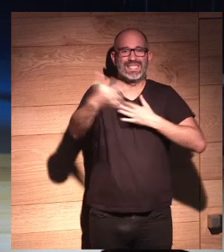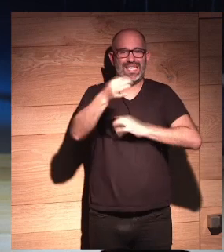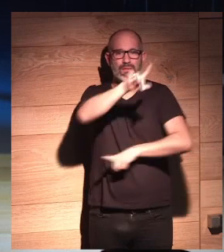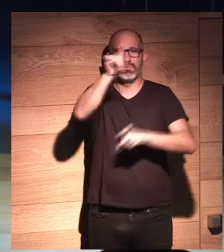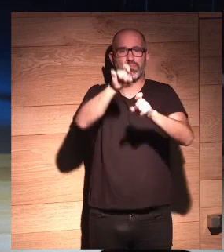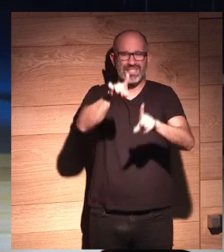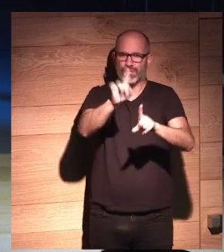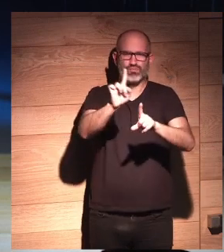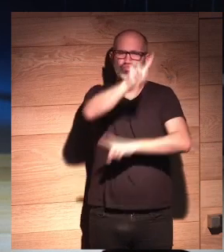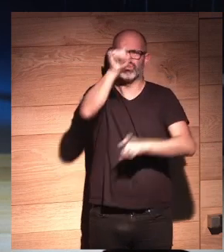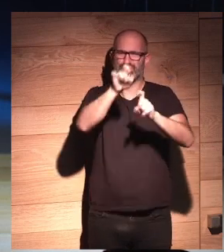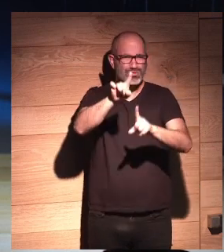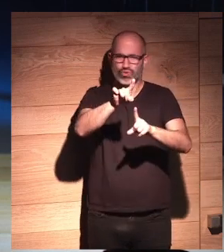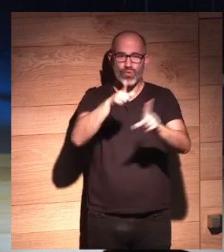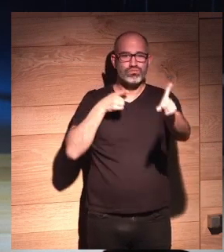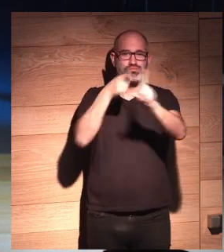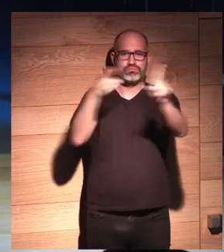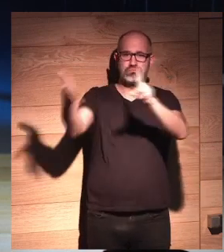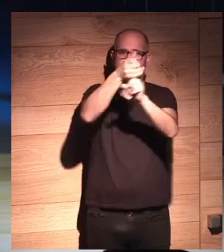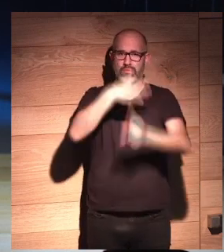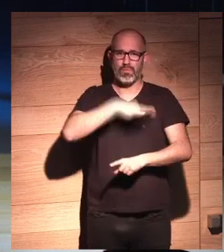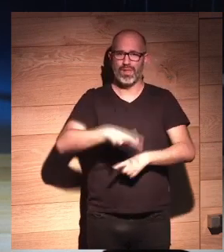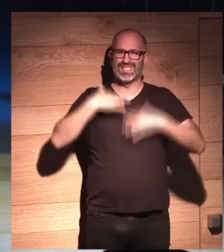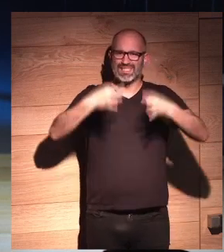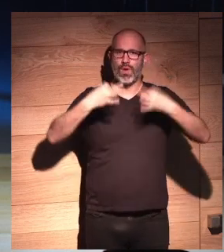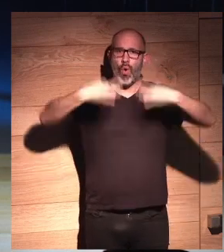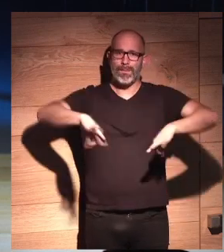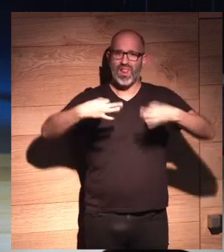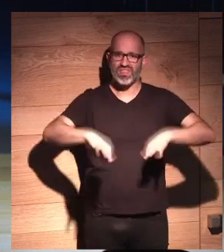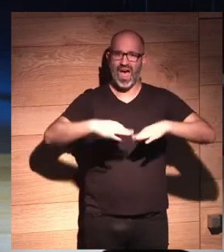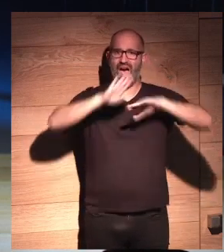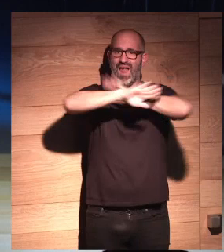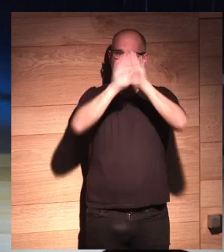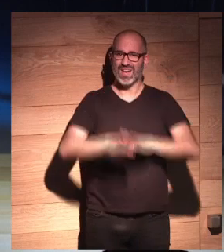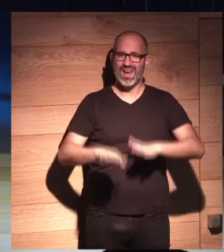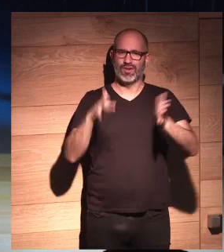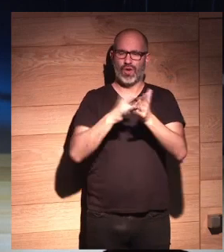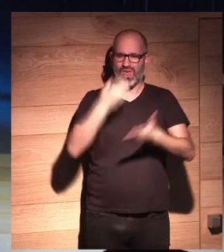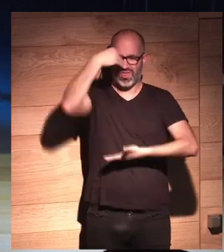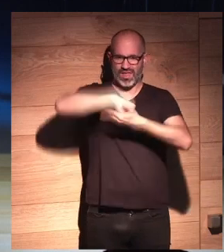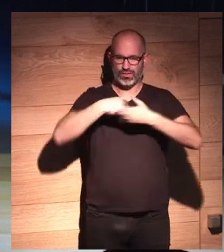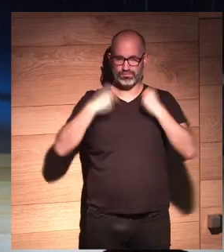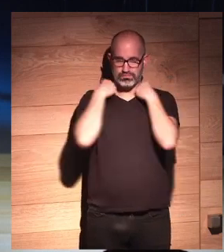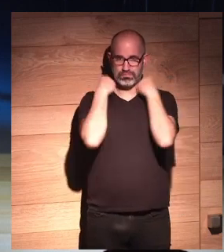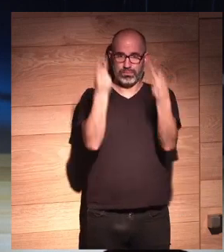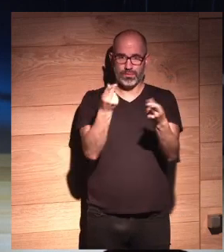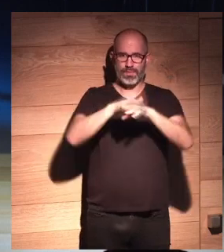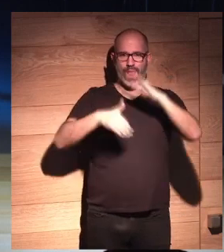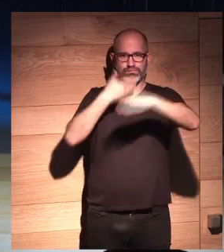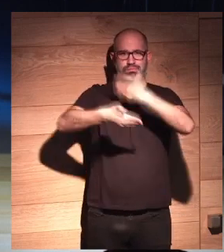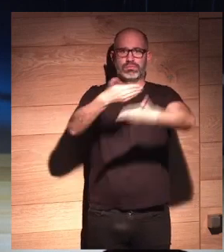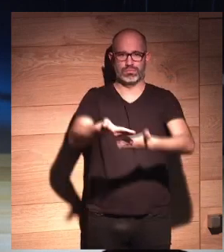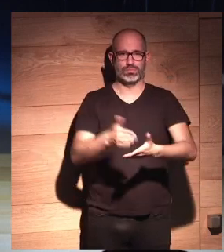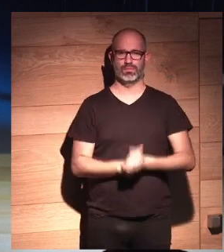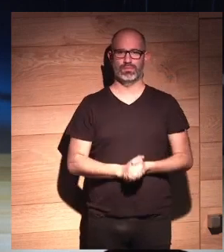queremos llegar y que lo vamos a conseguir, y siempre con humildad, al final se activa una llave dentro de ti que te ayuda a dar el paso,